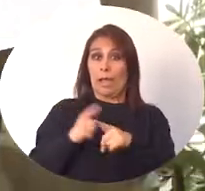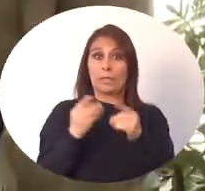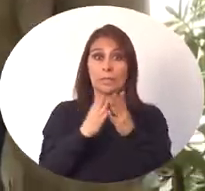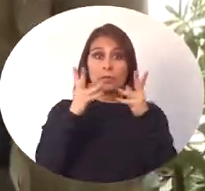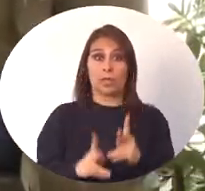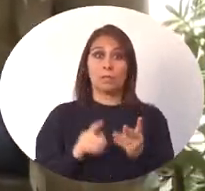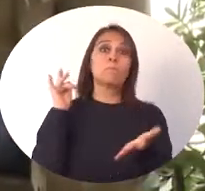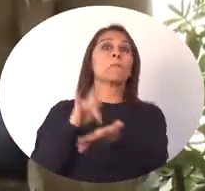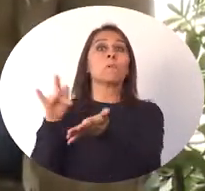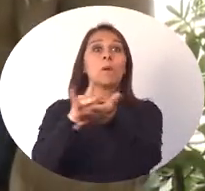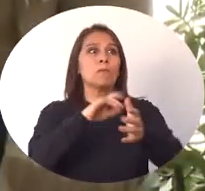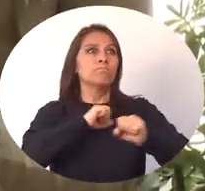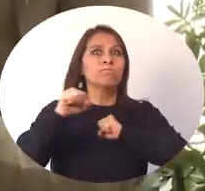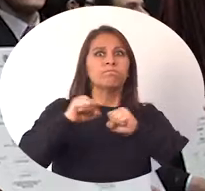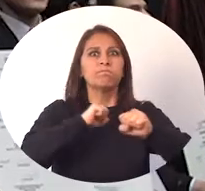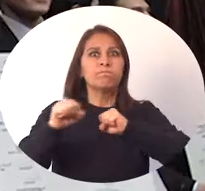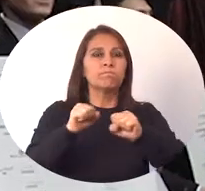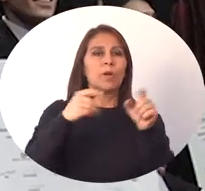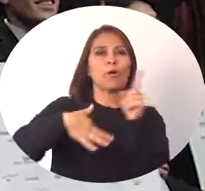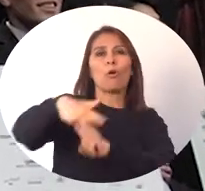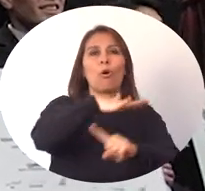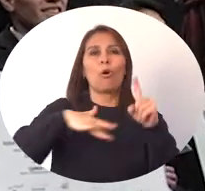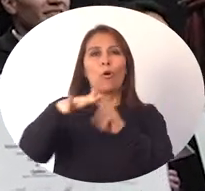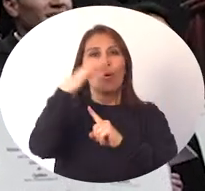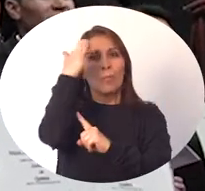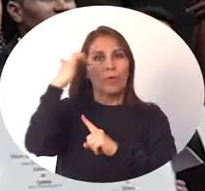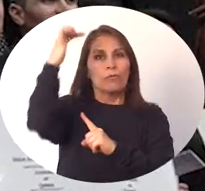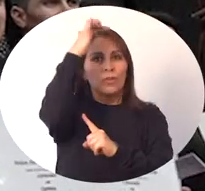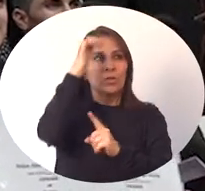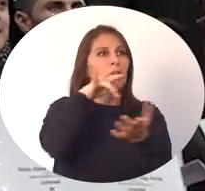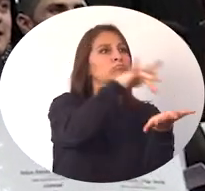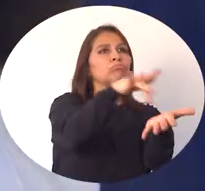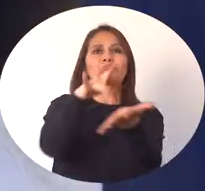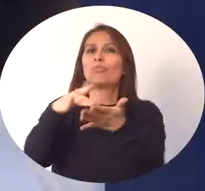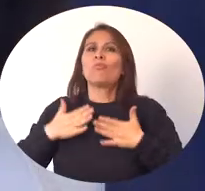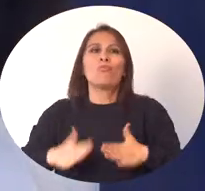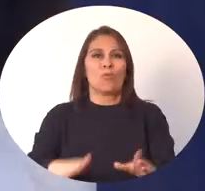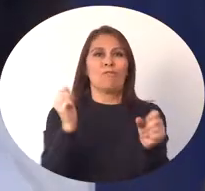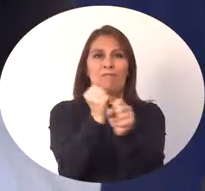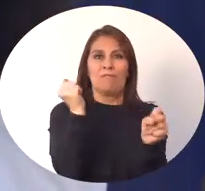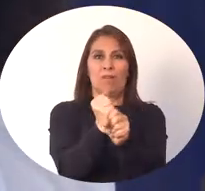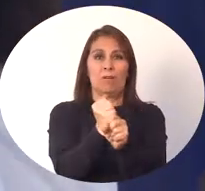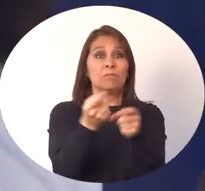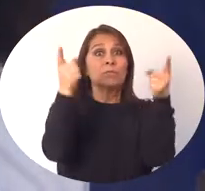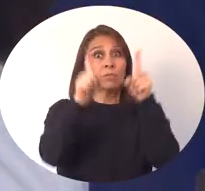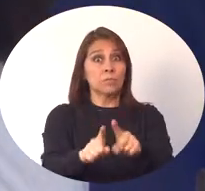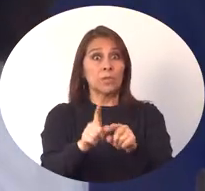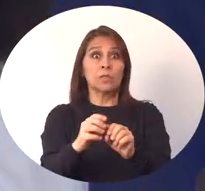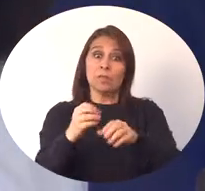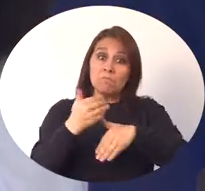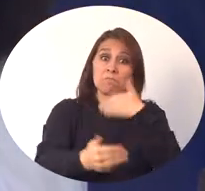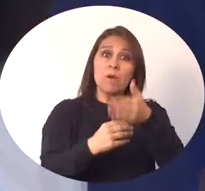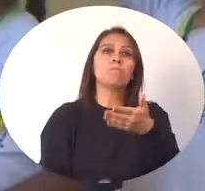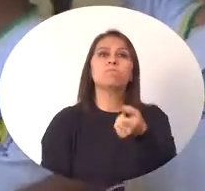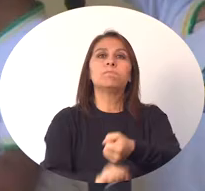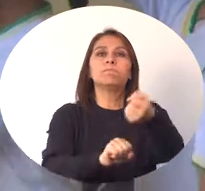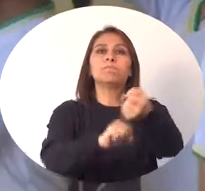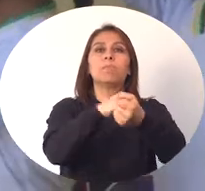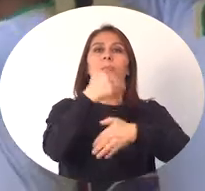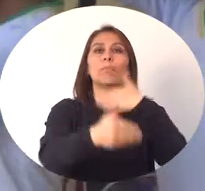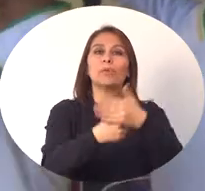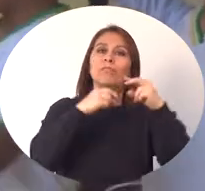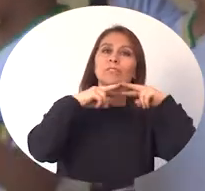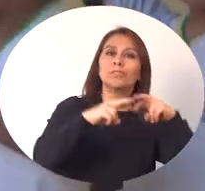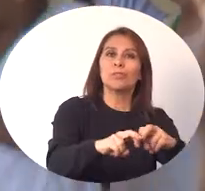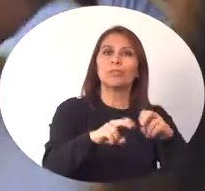Sus egresados se caracterizan por participar de manera activa en los contextos profesionales en los que se desenvuelven, así como por ser gestores de los